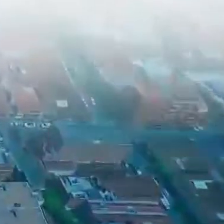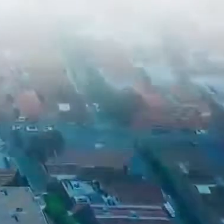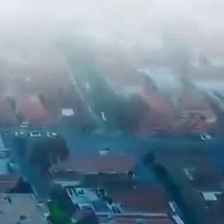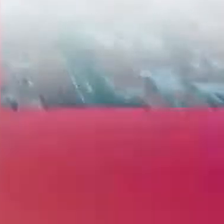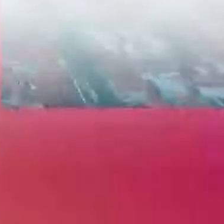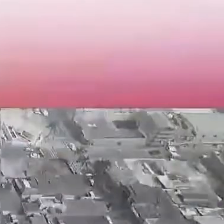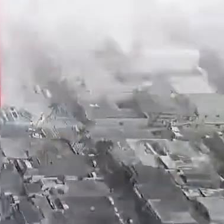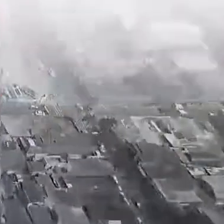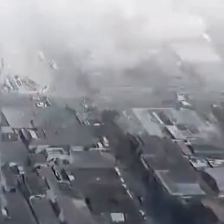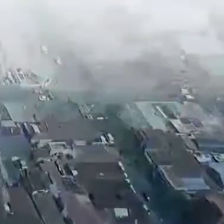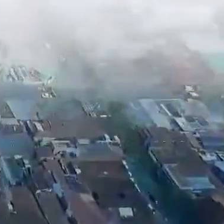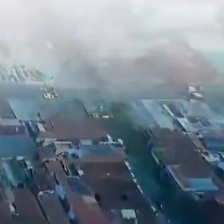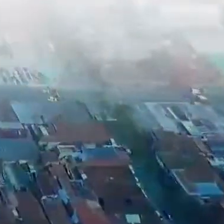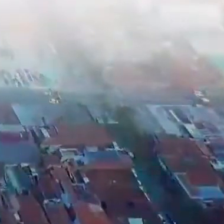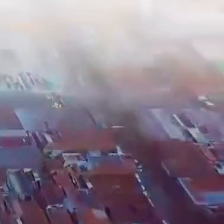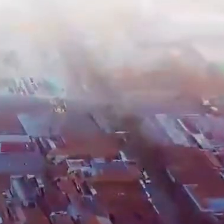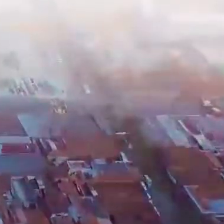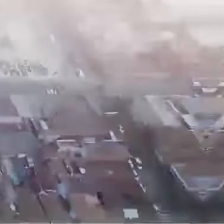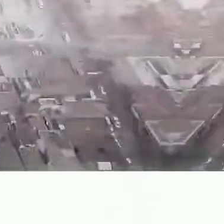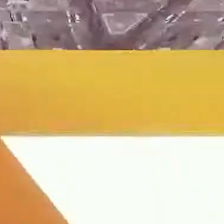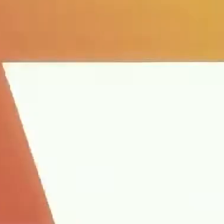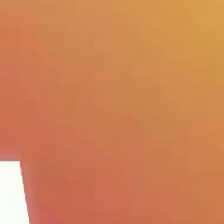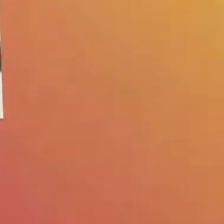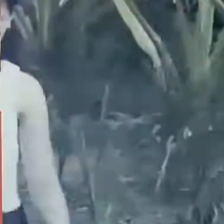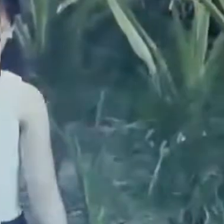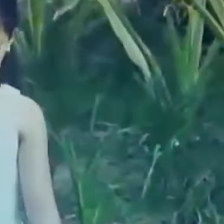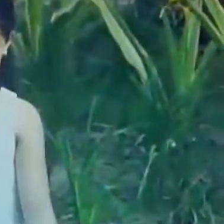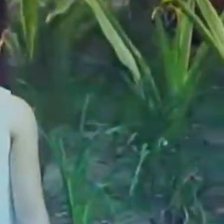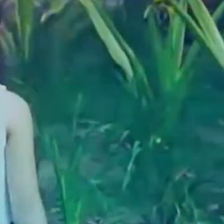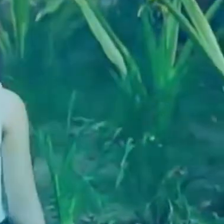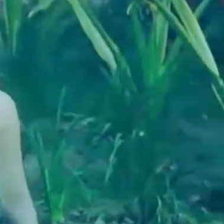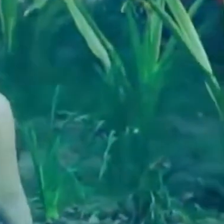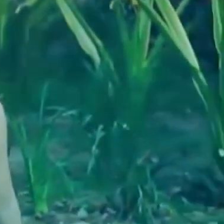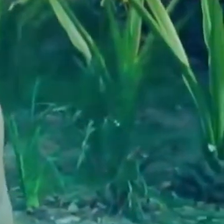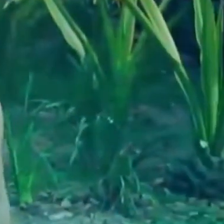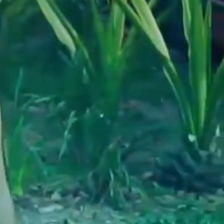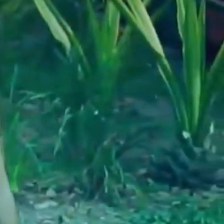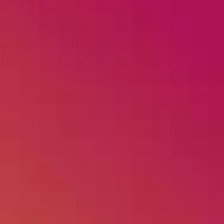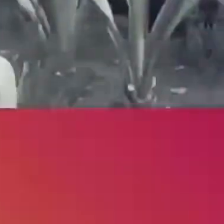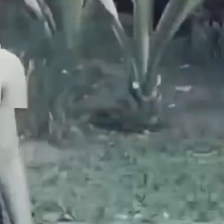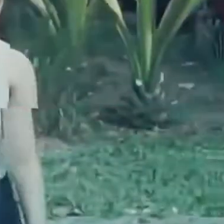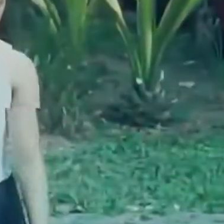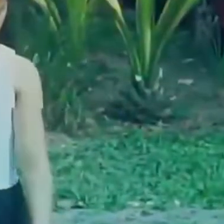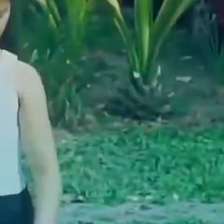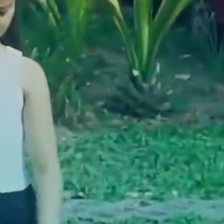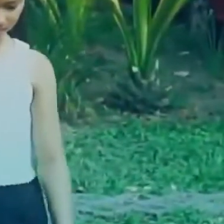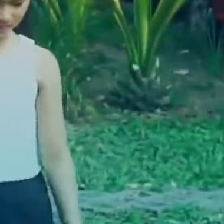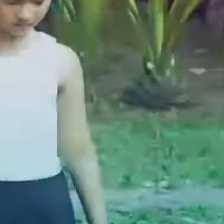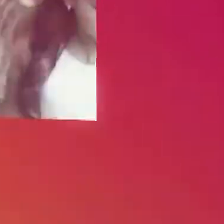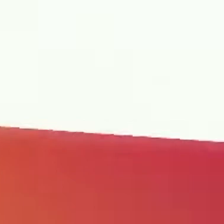Se llena mi corazón de orgullo por mi Envigado, por mi Envigado.